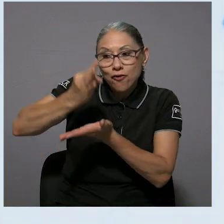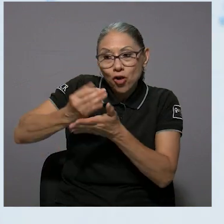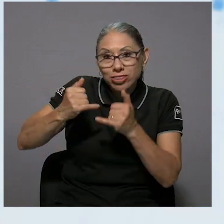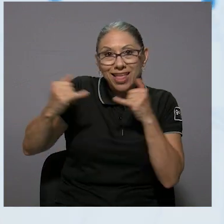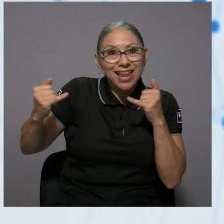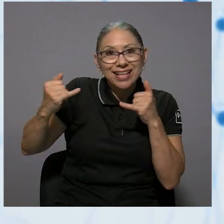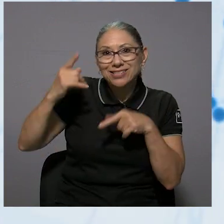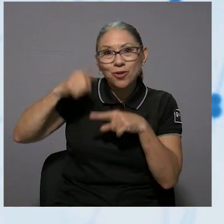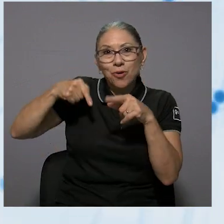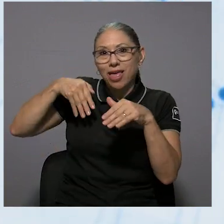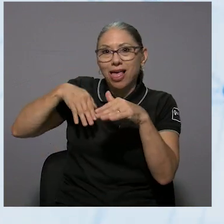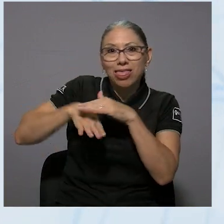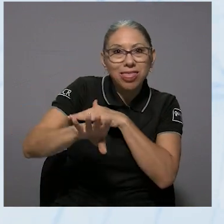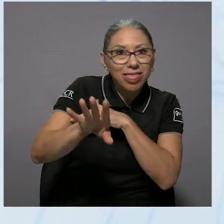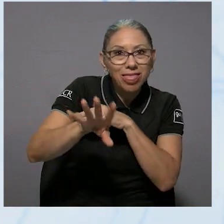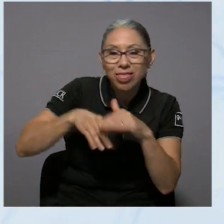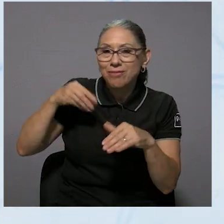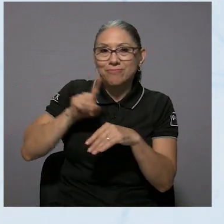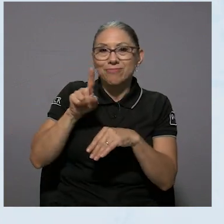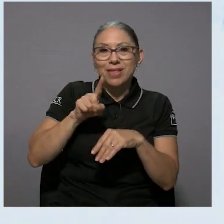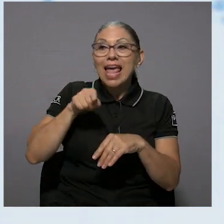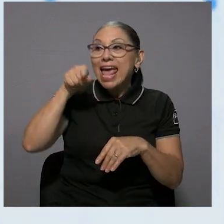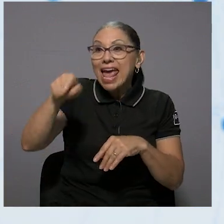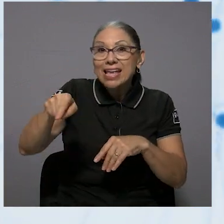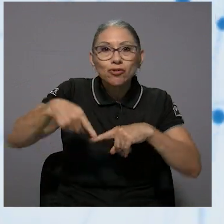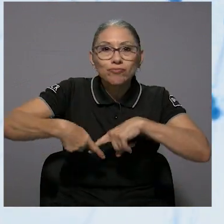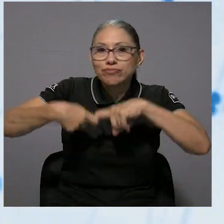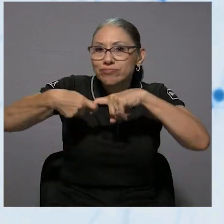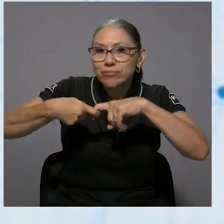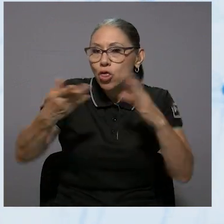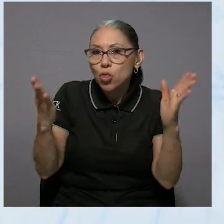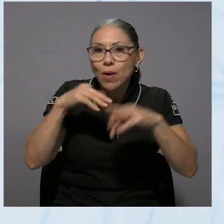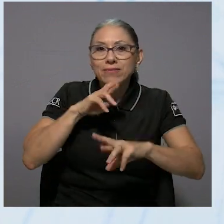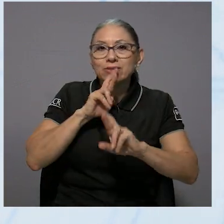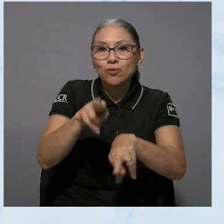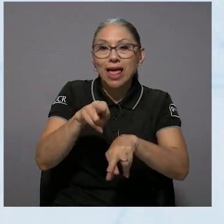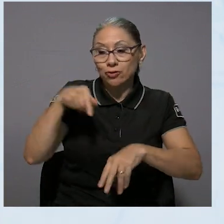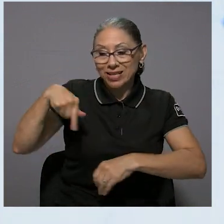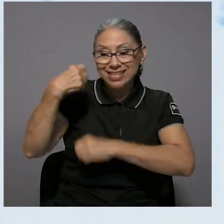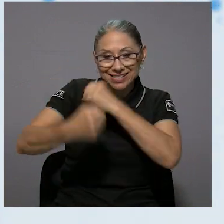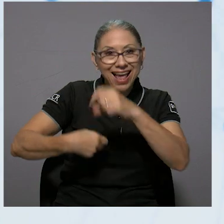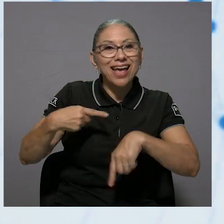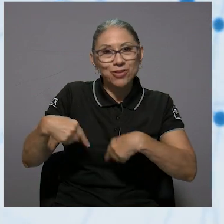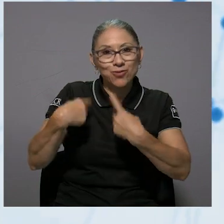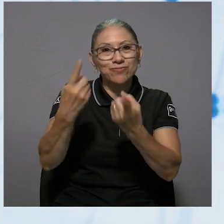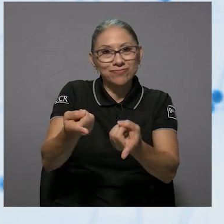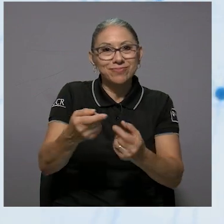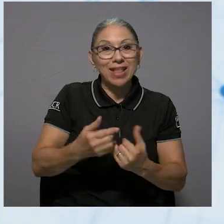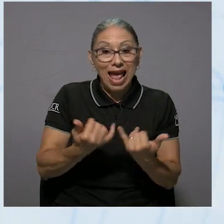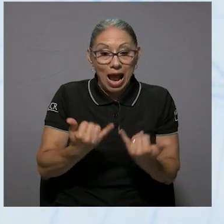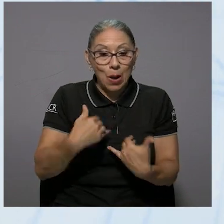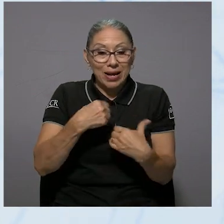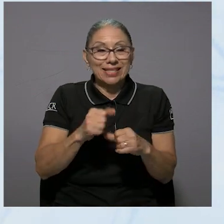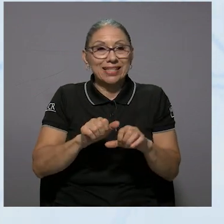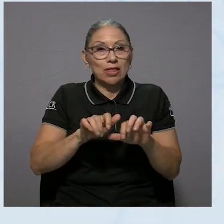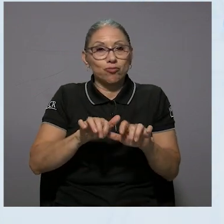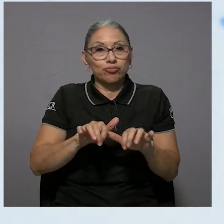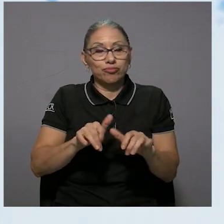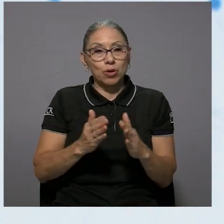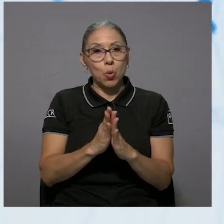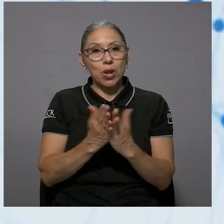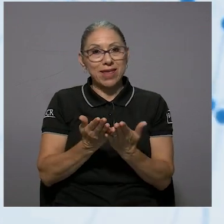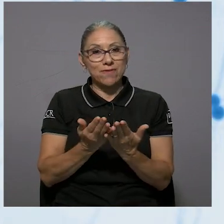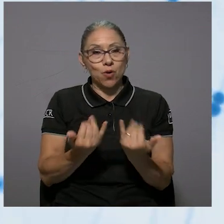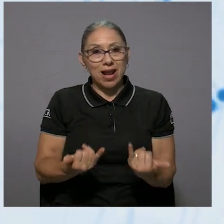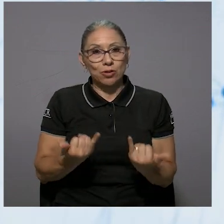por ejemplo. Entonces, de eso todavía no tenemos resultados, vamos a tenerlos durante este año en el libro que estamos haciendo en